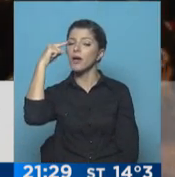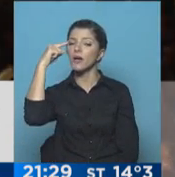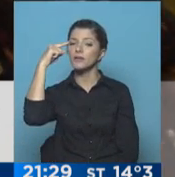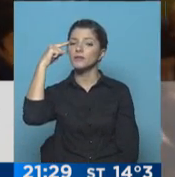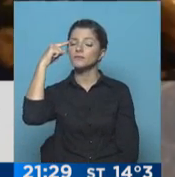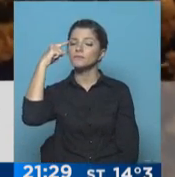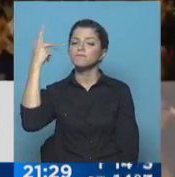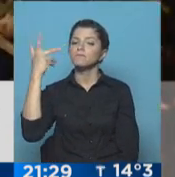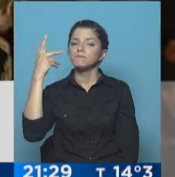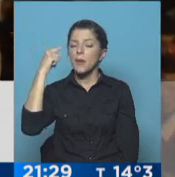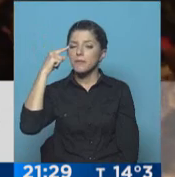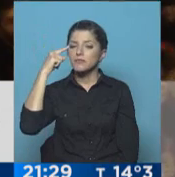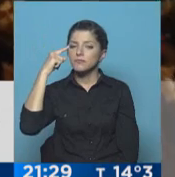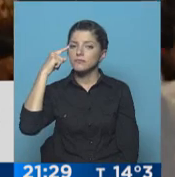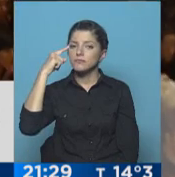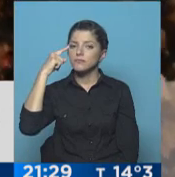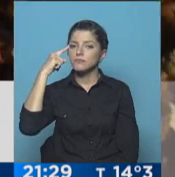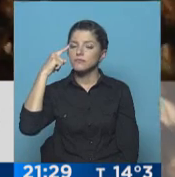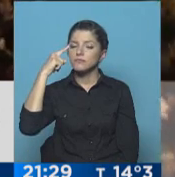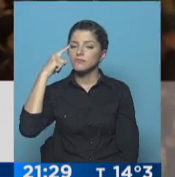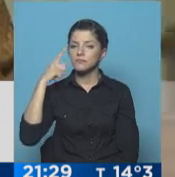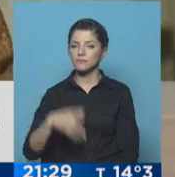Y pensaba en cómo